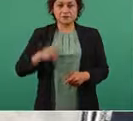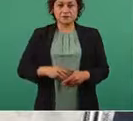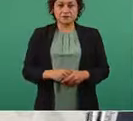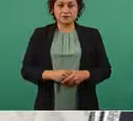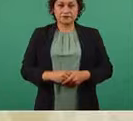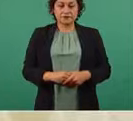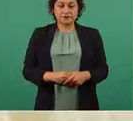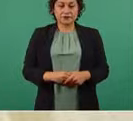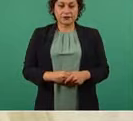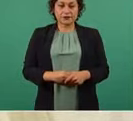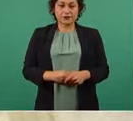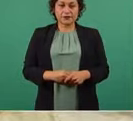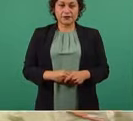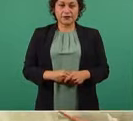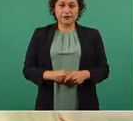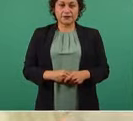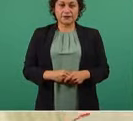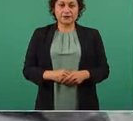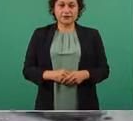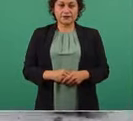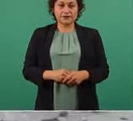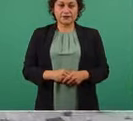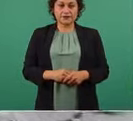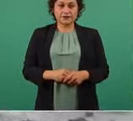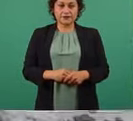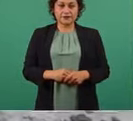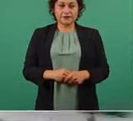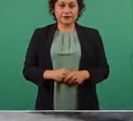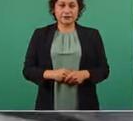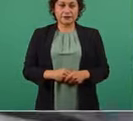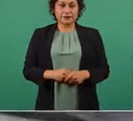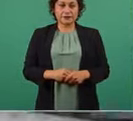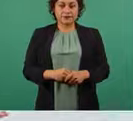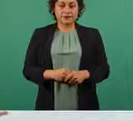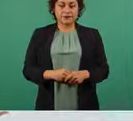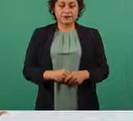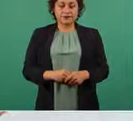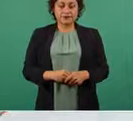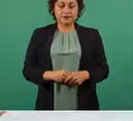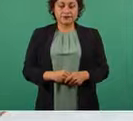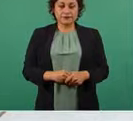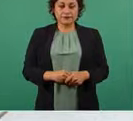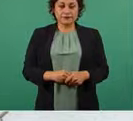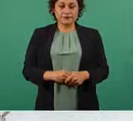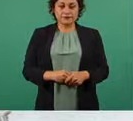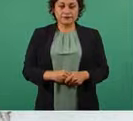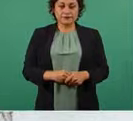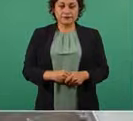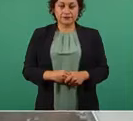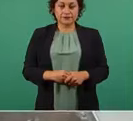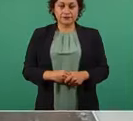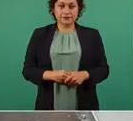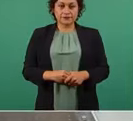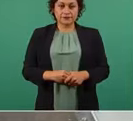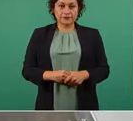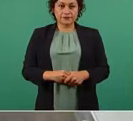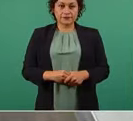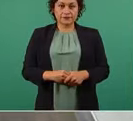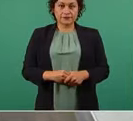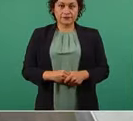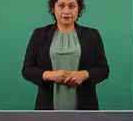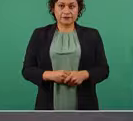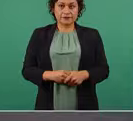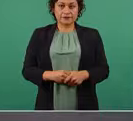de rodamiento, cableado eléctrico y colocación de bases y luminarias para los sistemas de luces y de mezcla asfáltica en márgenes de